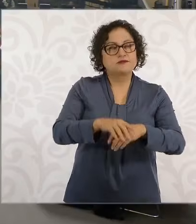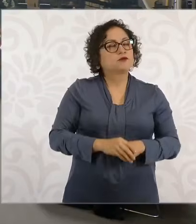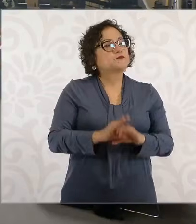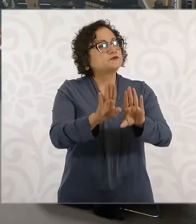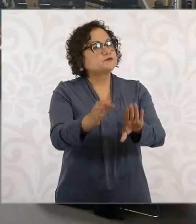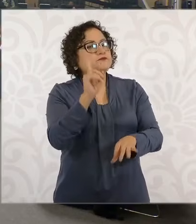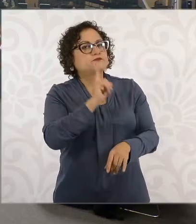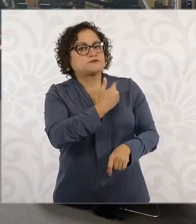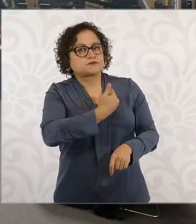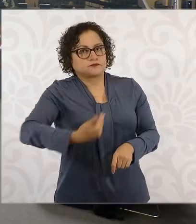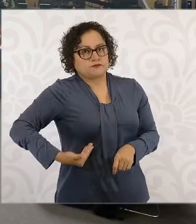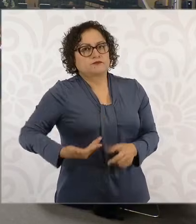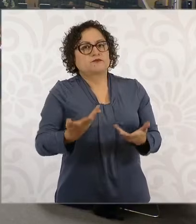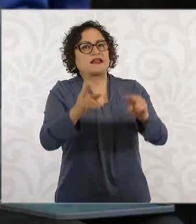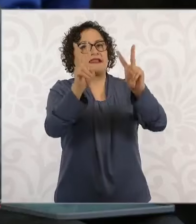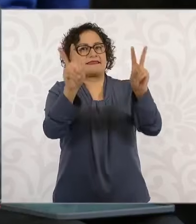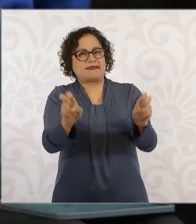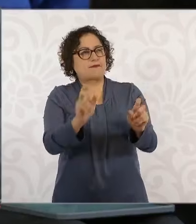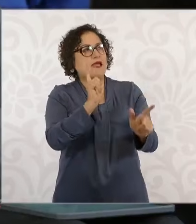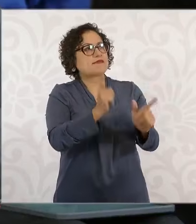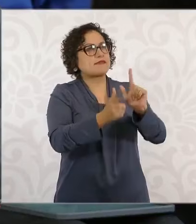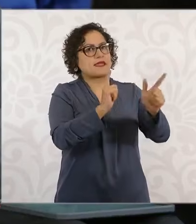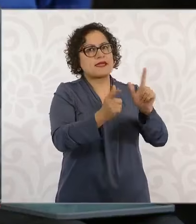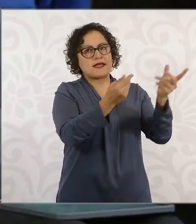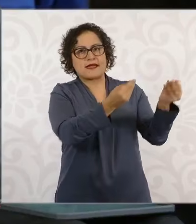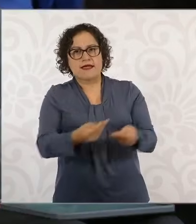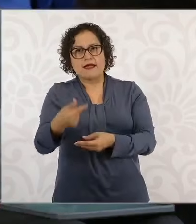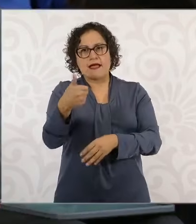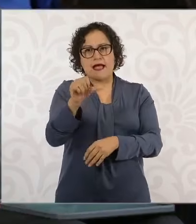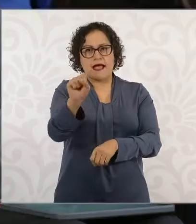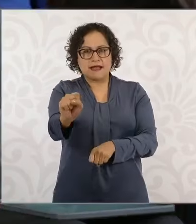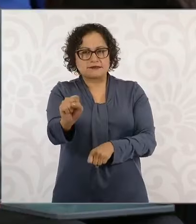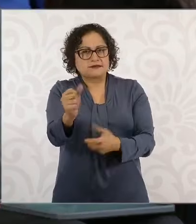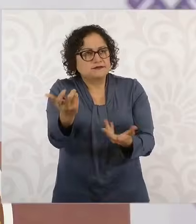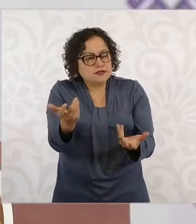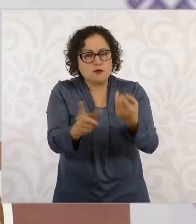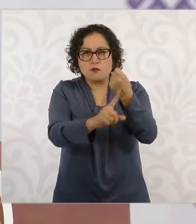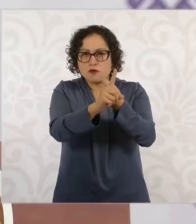de que el gas viene de Texas, ¿habrá incremento del producto o escasez?